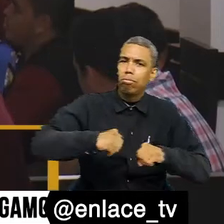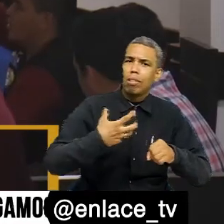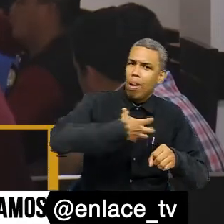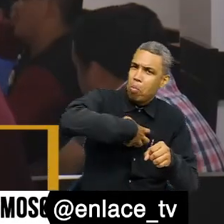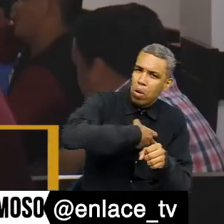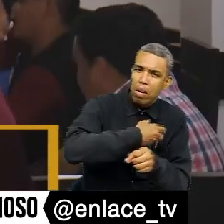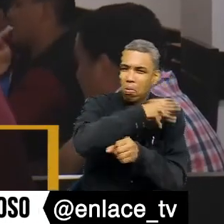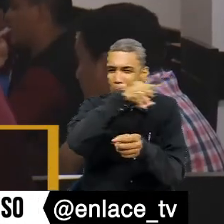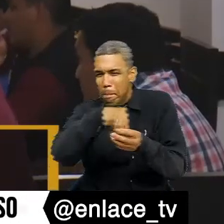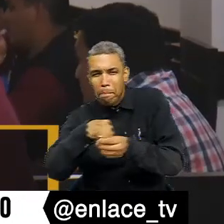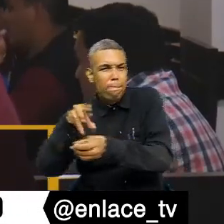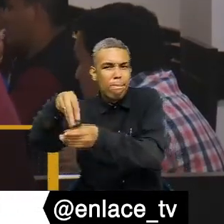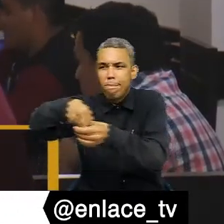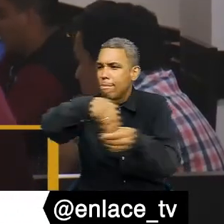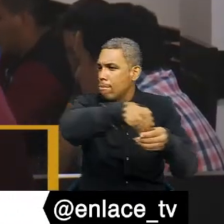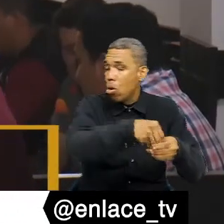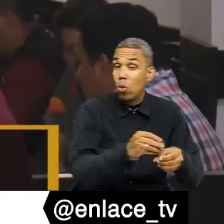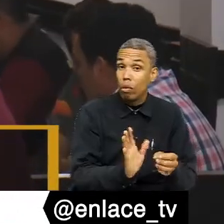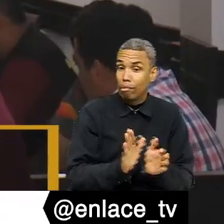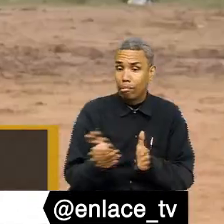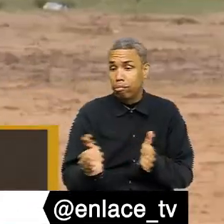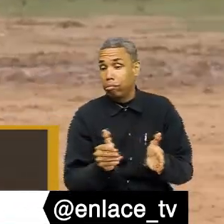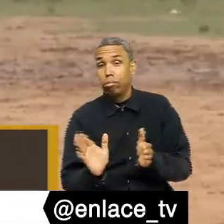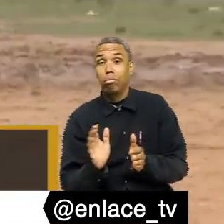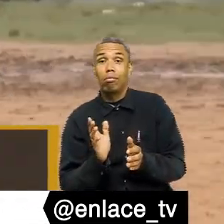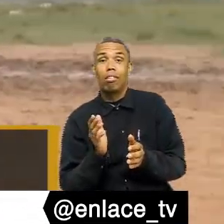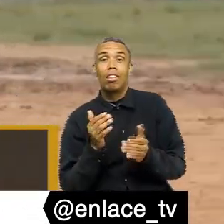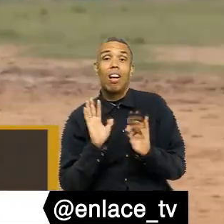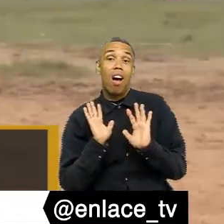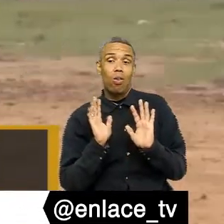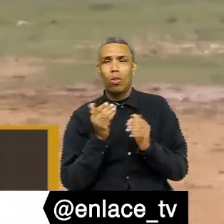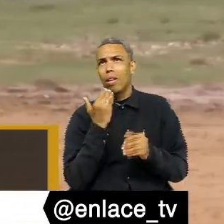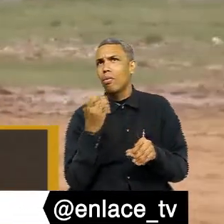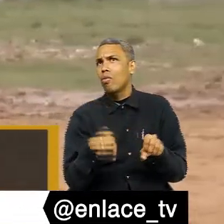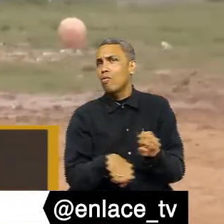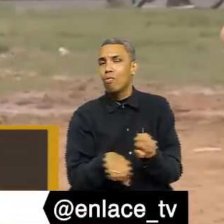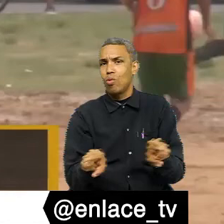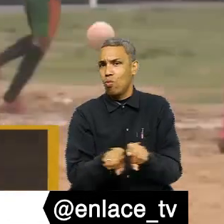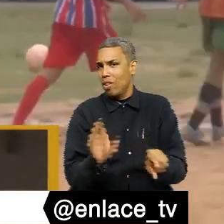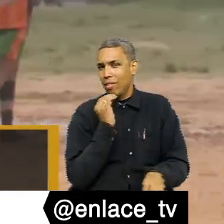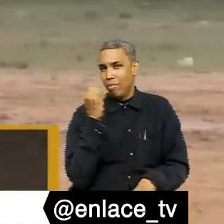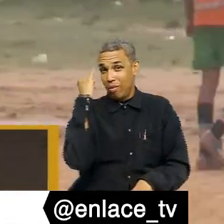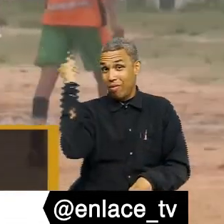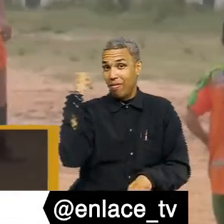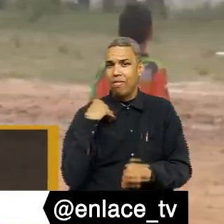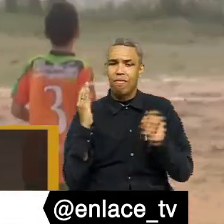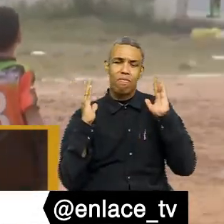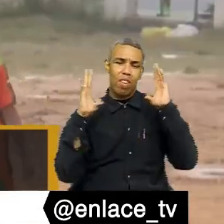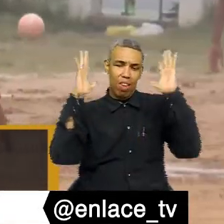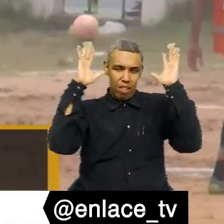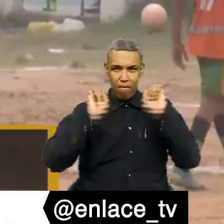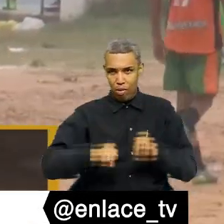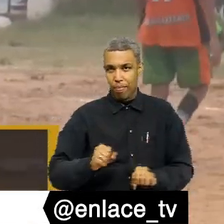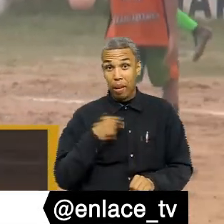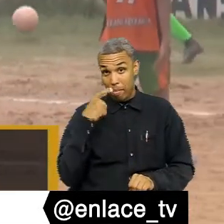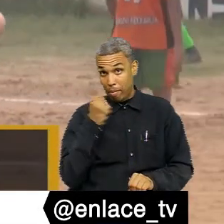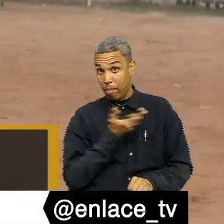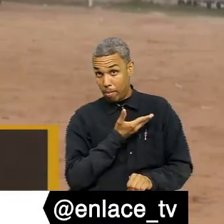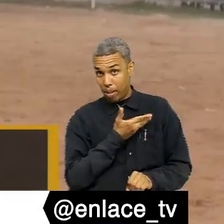cosas, y es una fiesta. Siempre he dicho que el fútbol debe ser una fiesta y por eso invito a los padres de familia,